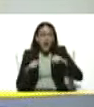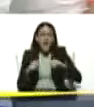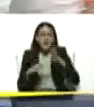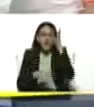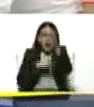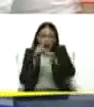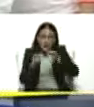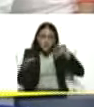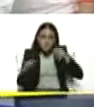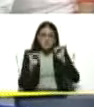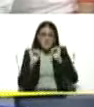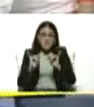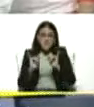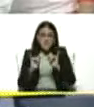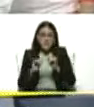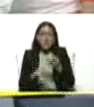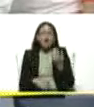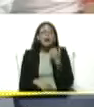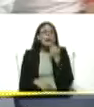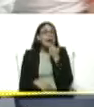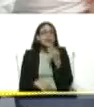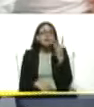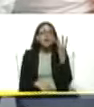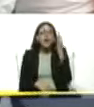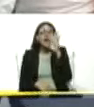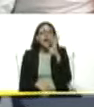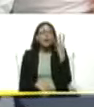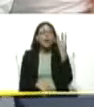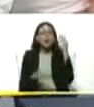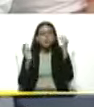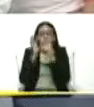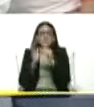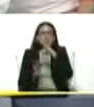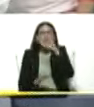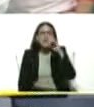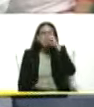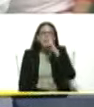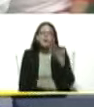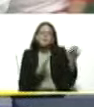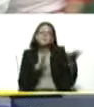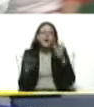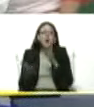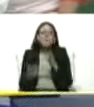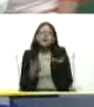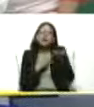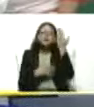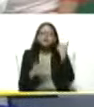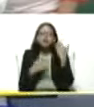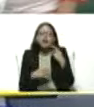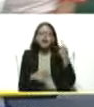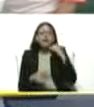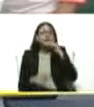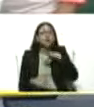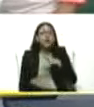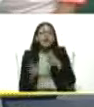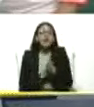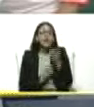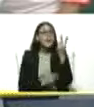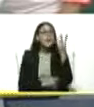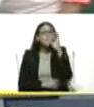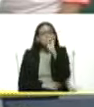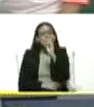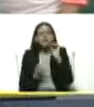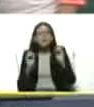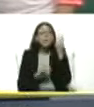hace 4.500 años, se comportaba en un clima que estaba entre los 20 y los 25 grados. Le estamos pidiendo a nuestros